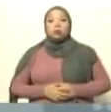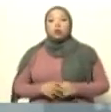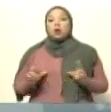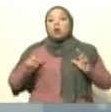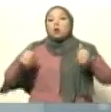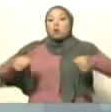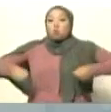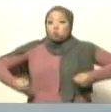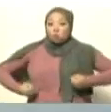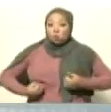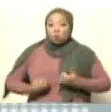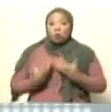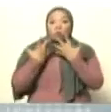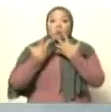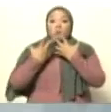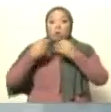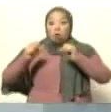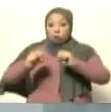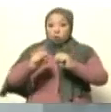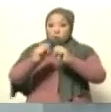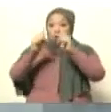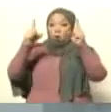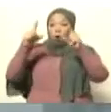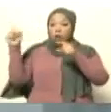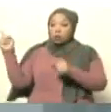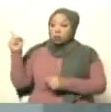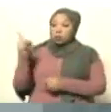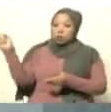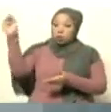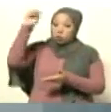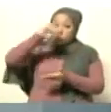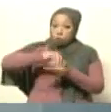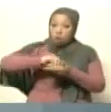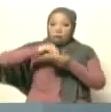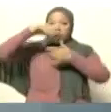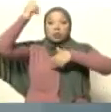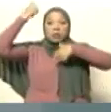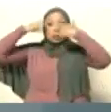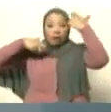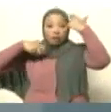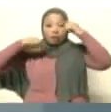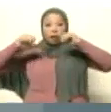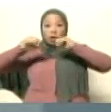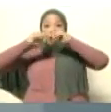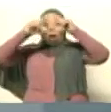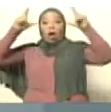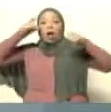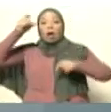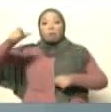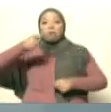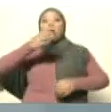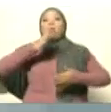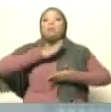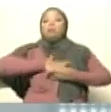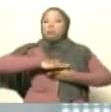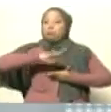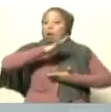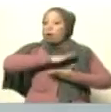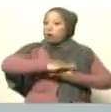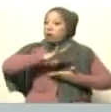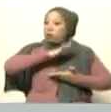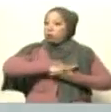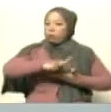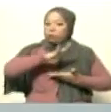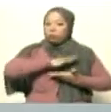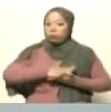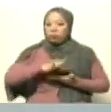esperanza del pueblo. ¿Dónde está el comandante Hugo Chávez? Mientras tanto, las unidades militares comienzan a